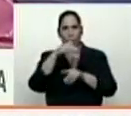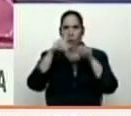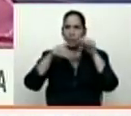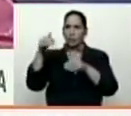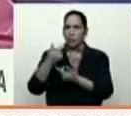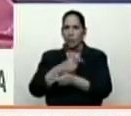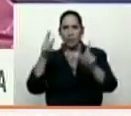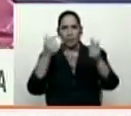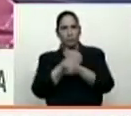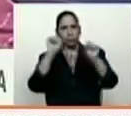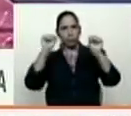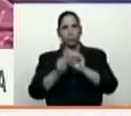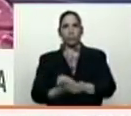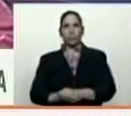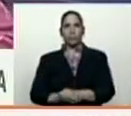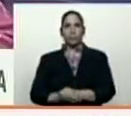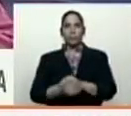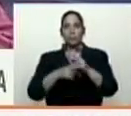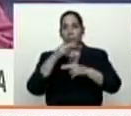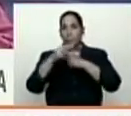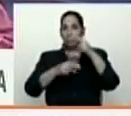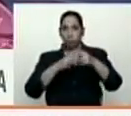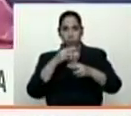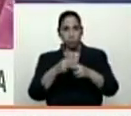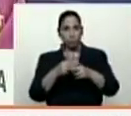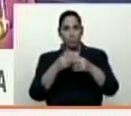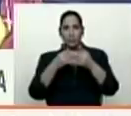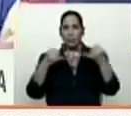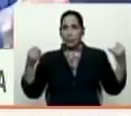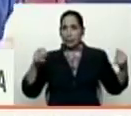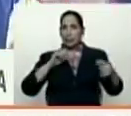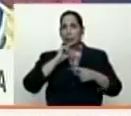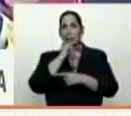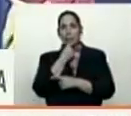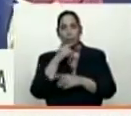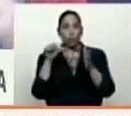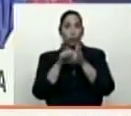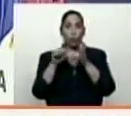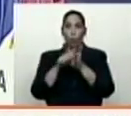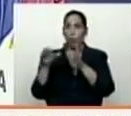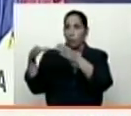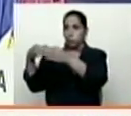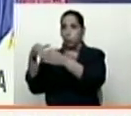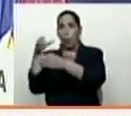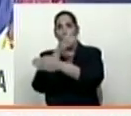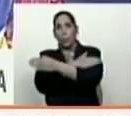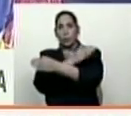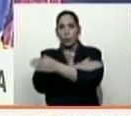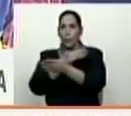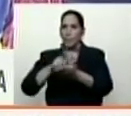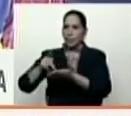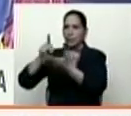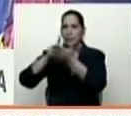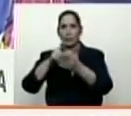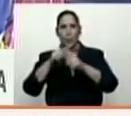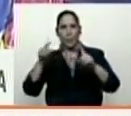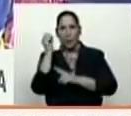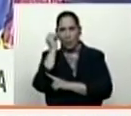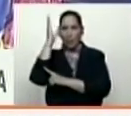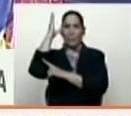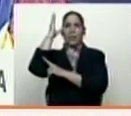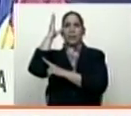soberanas, universales, directas y secretas, donde ellos participaron, pero son capaces de